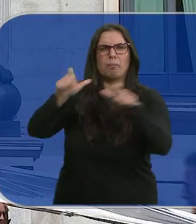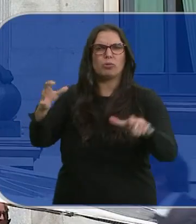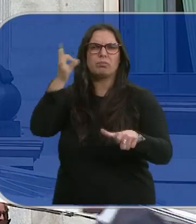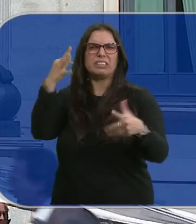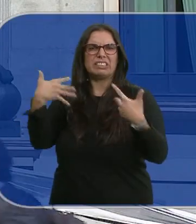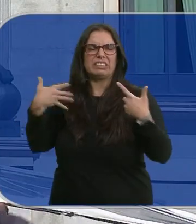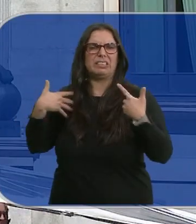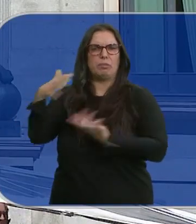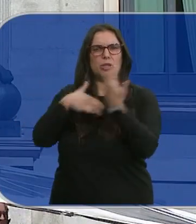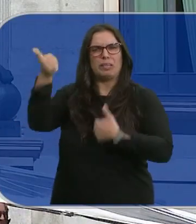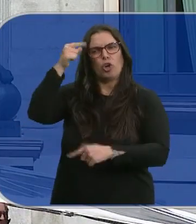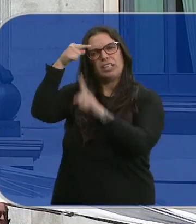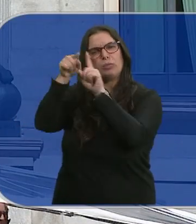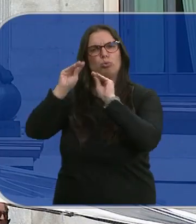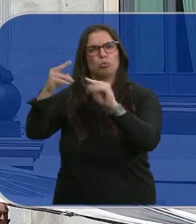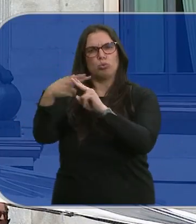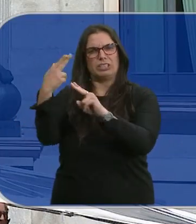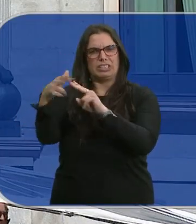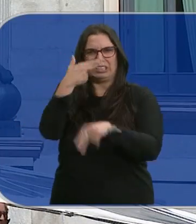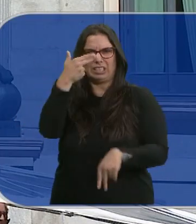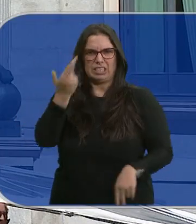violencia machista con objetivos políticos.